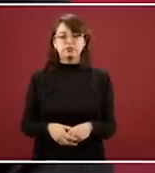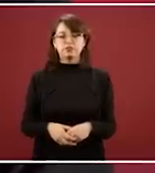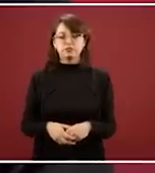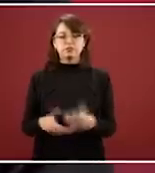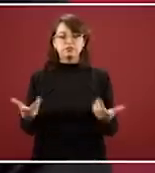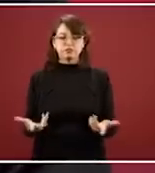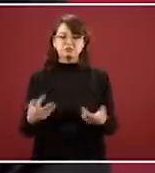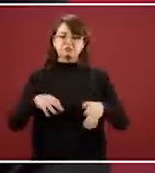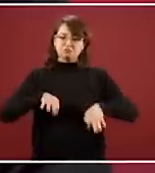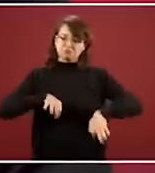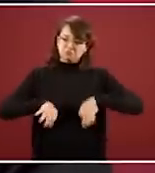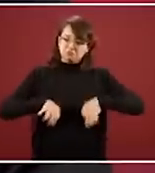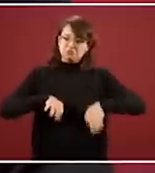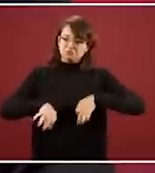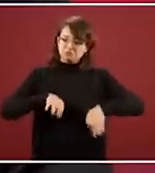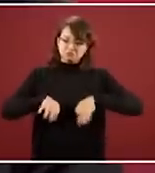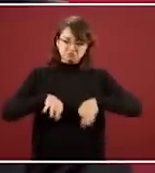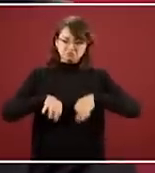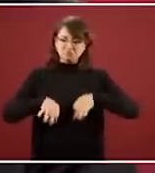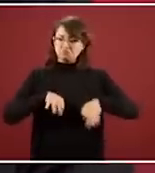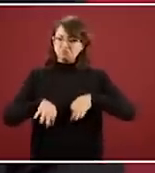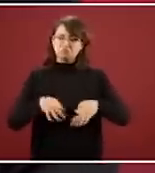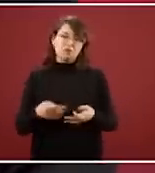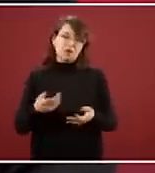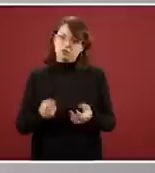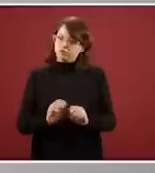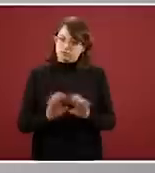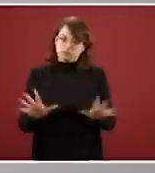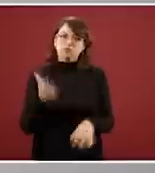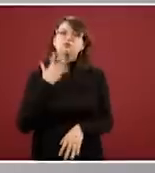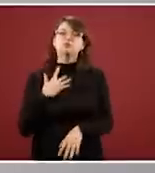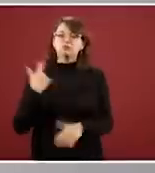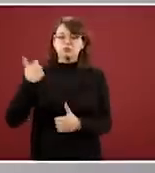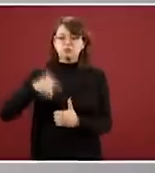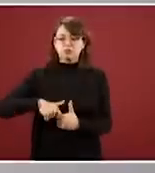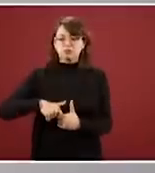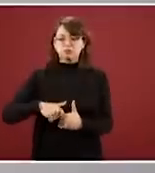estamos trabajando en eso, desde luego en gasolinas,